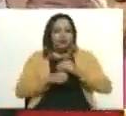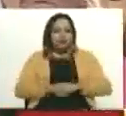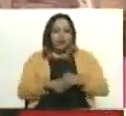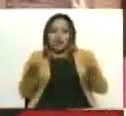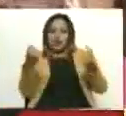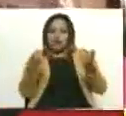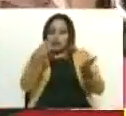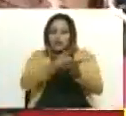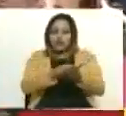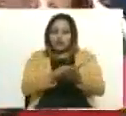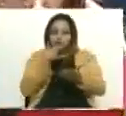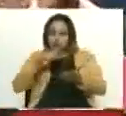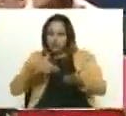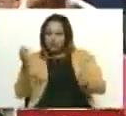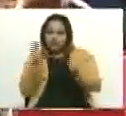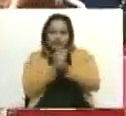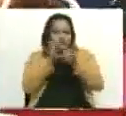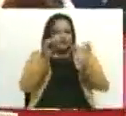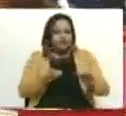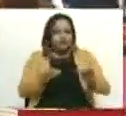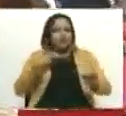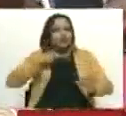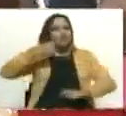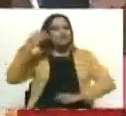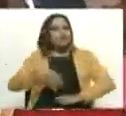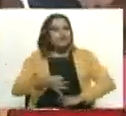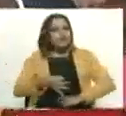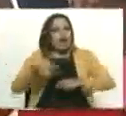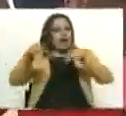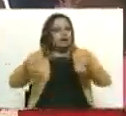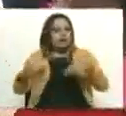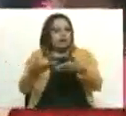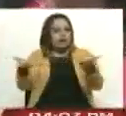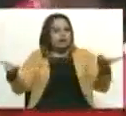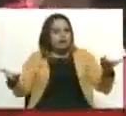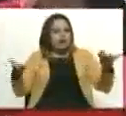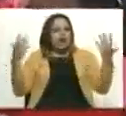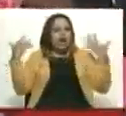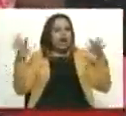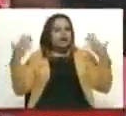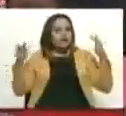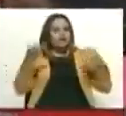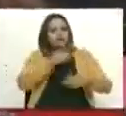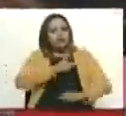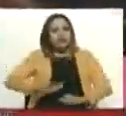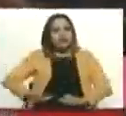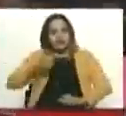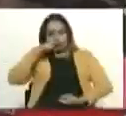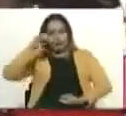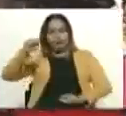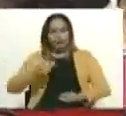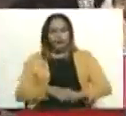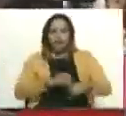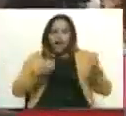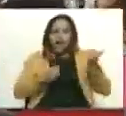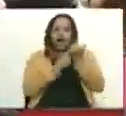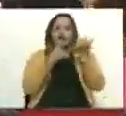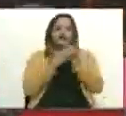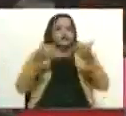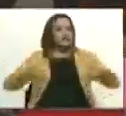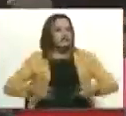salarios. Y lo vamos a lograr. Estoy seguro, y desde aquí le mandamos un aplauso al presidente Nicolás Maduro de apoyo a la